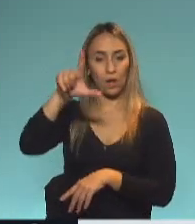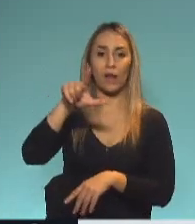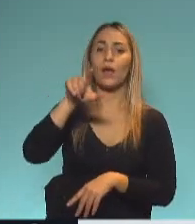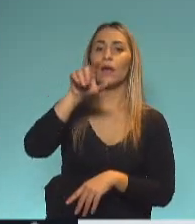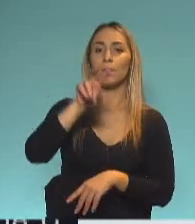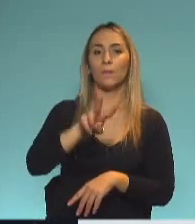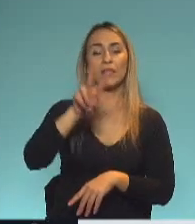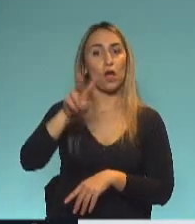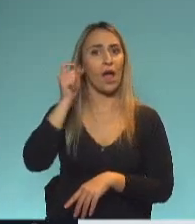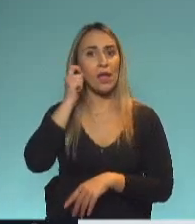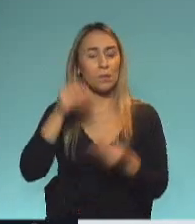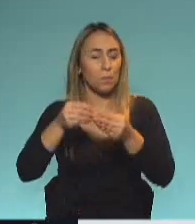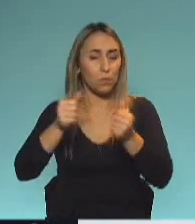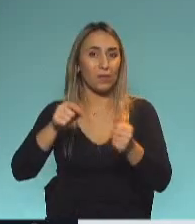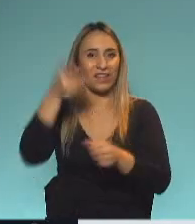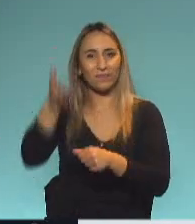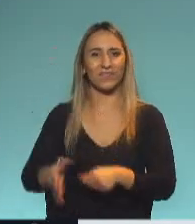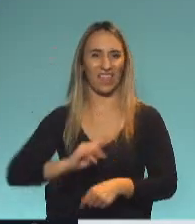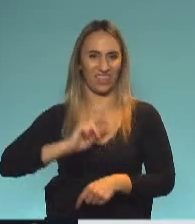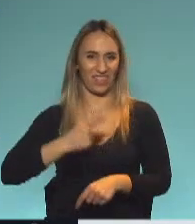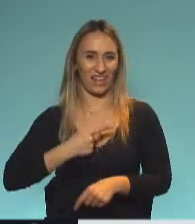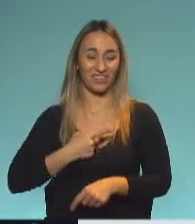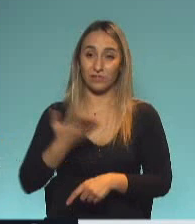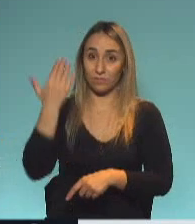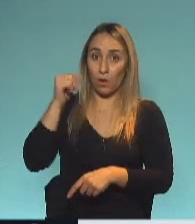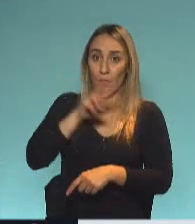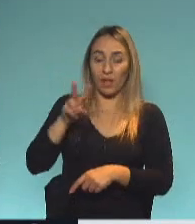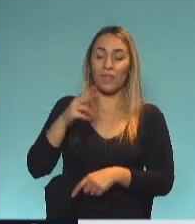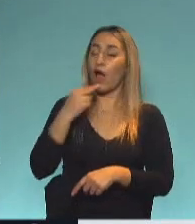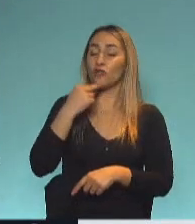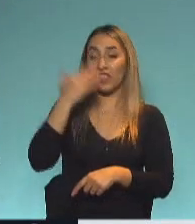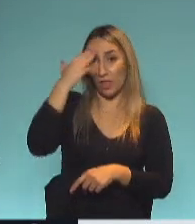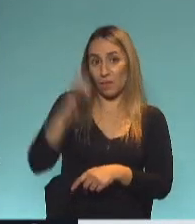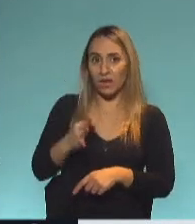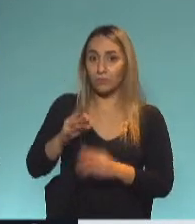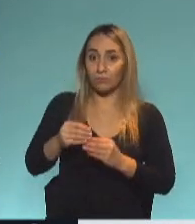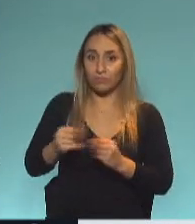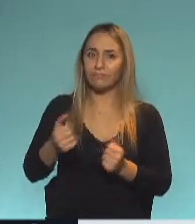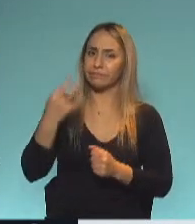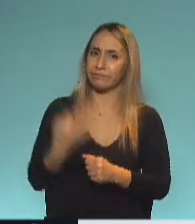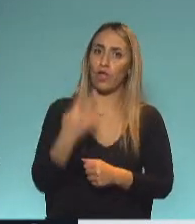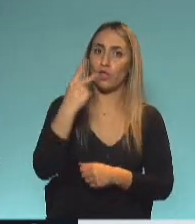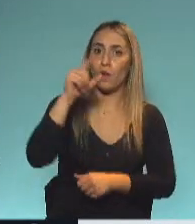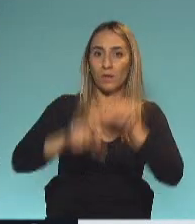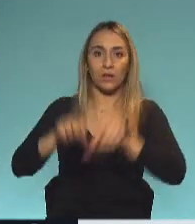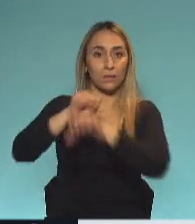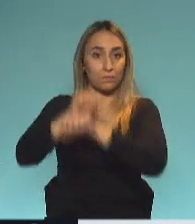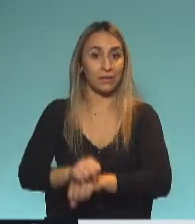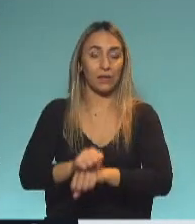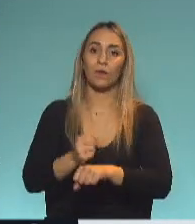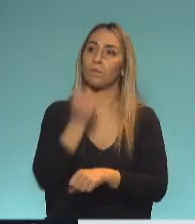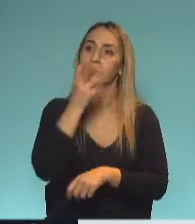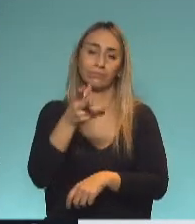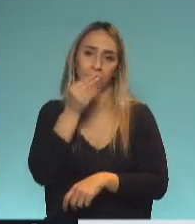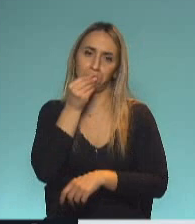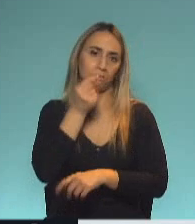que está desaparecido desde el 11 de marzo y por esta causa hay dos detenidos, recordemos que se niegan a declarar. A propósito de